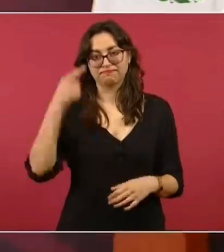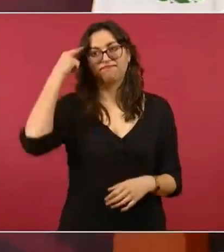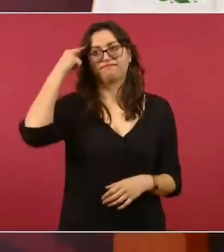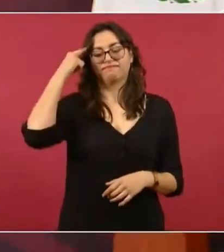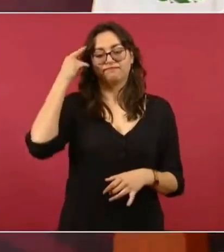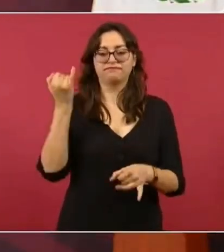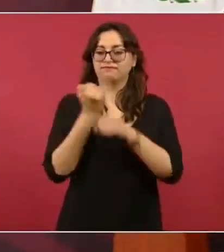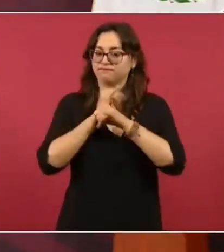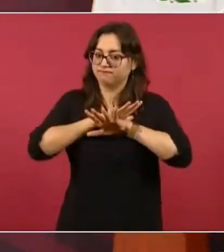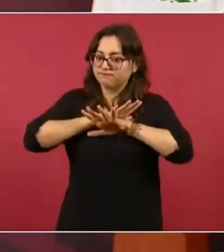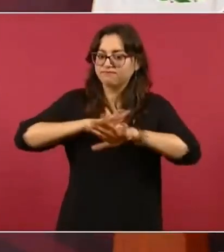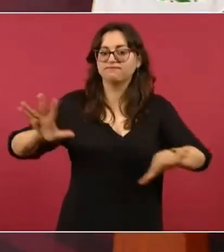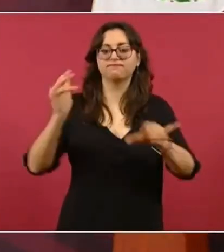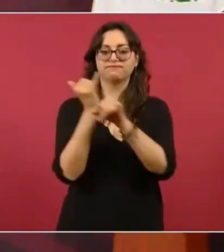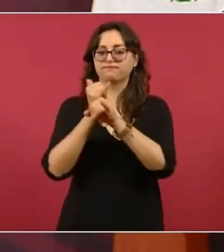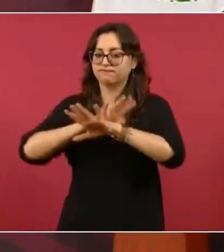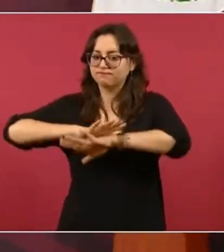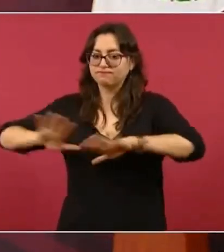conciencia.